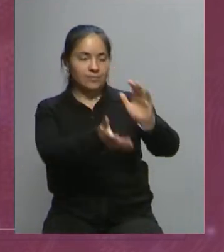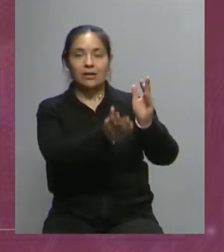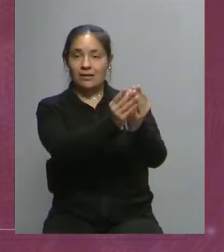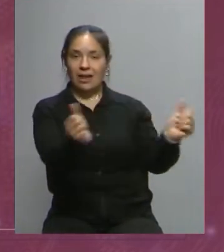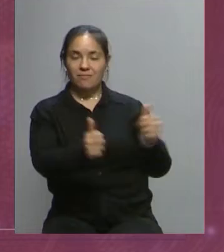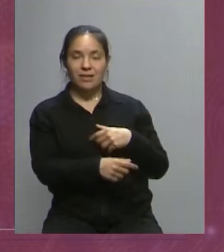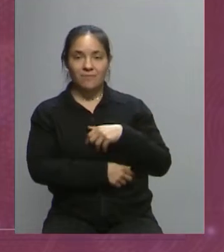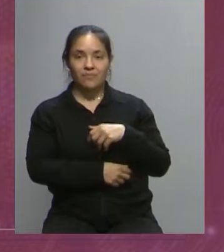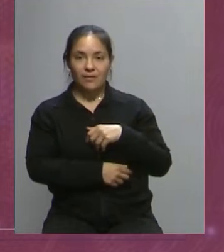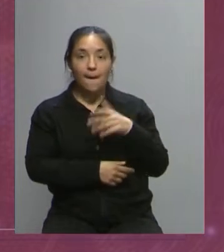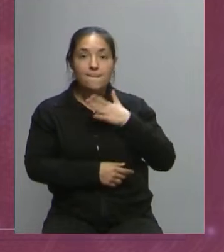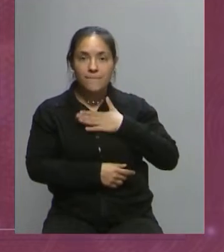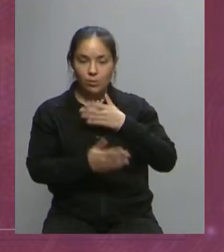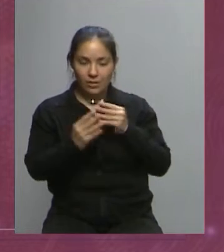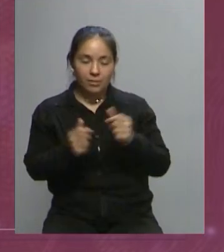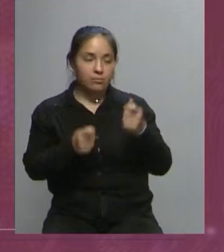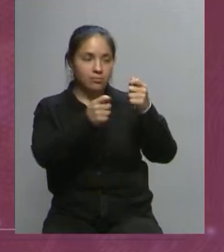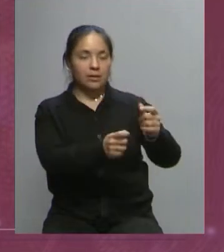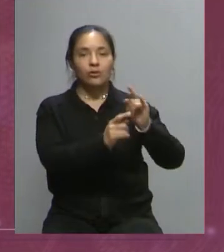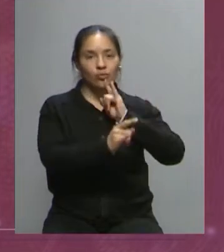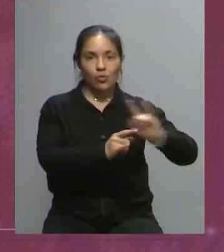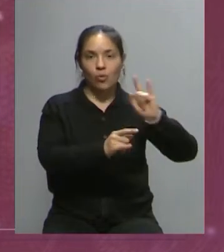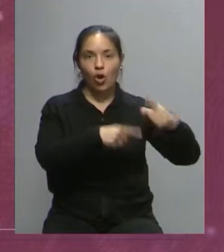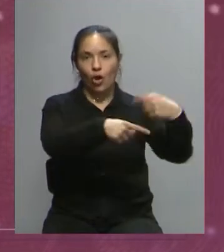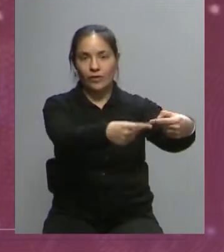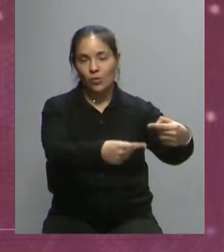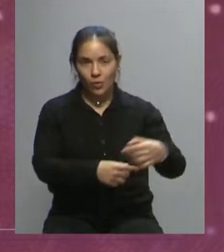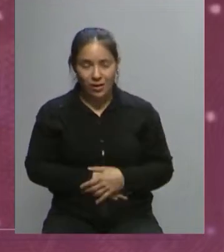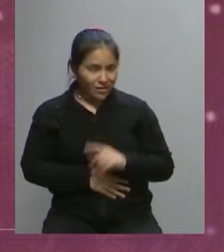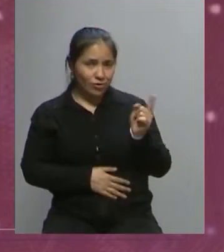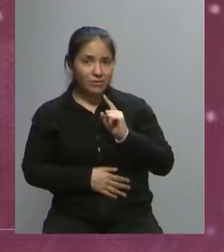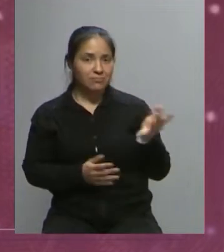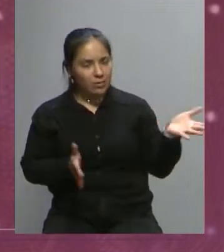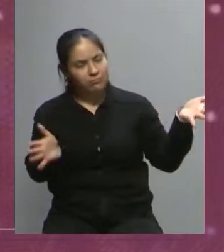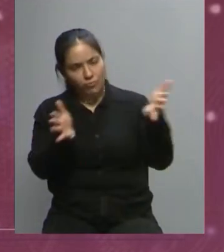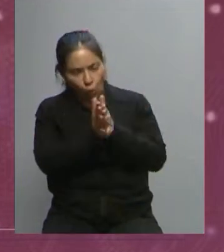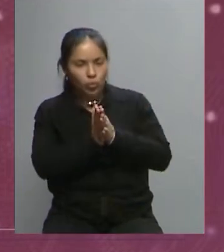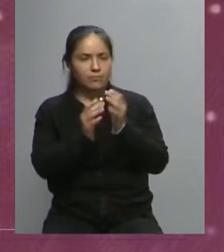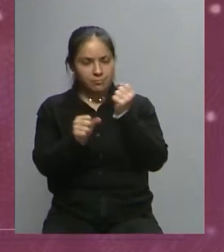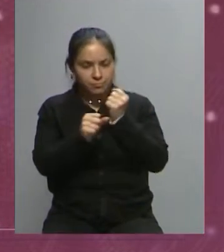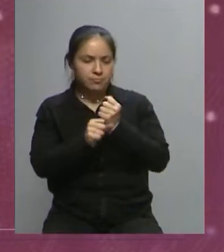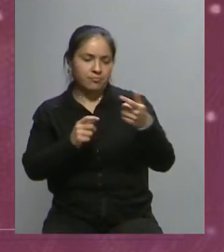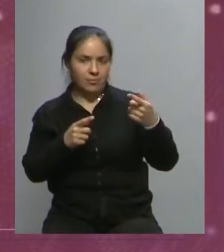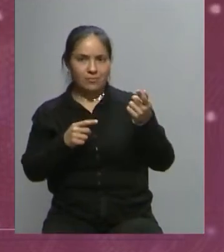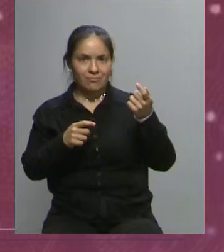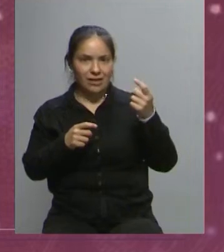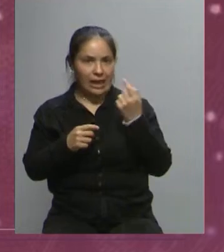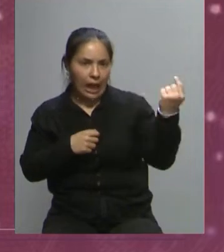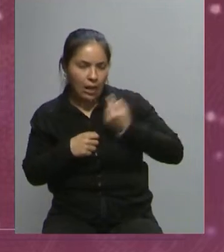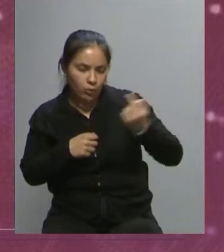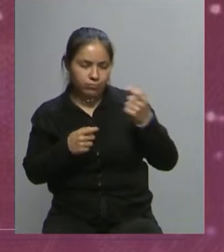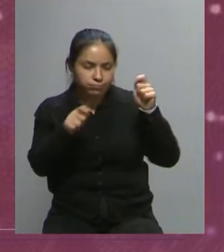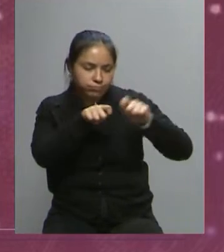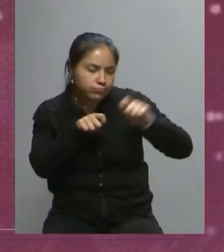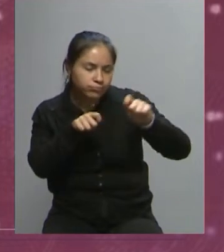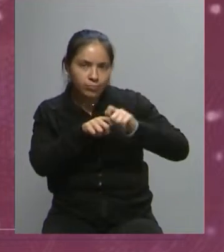pensar la pieza que vamos a hacer, la hacemos y en cuanto vemos que la pieza nos sale, la volvemos a repensar. Entonces, en definitiva, el trabajo de